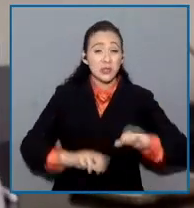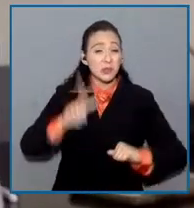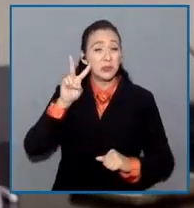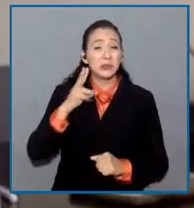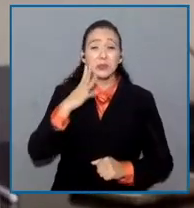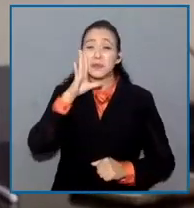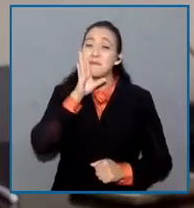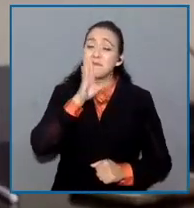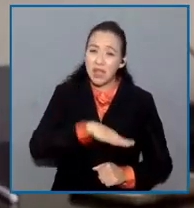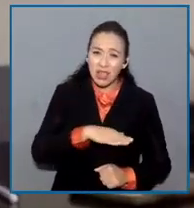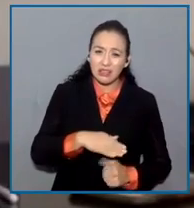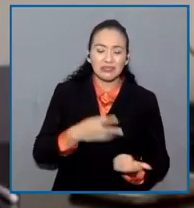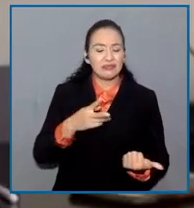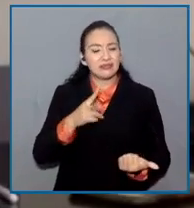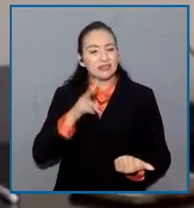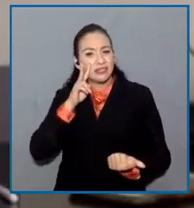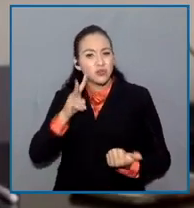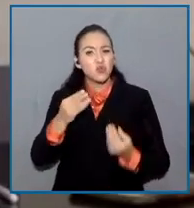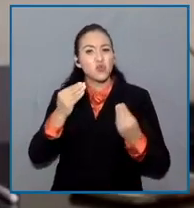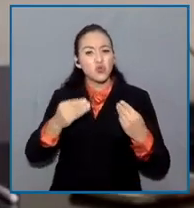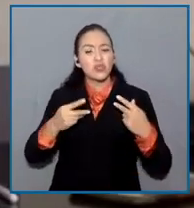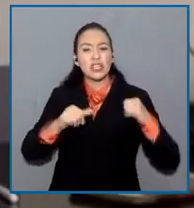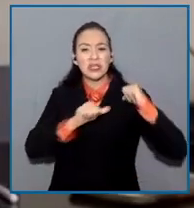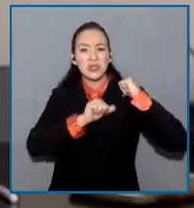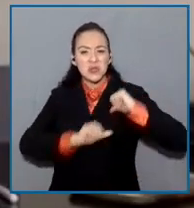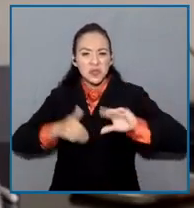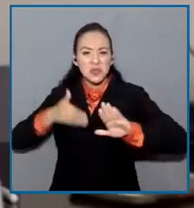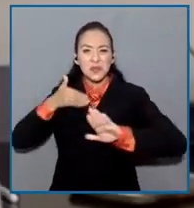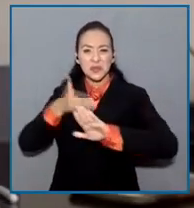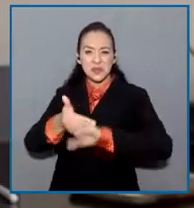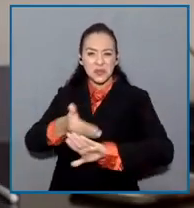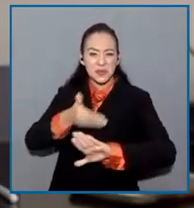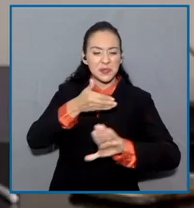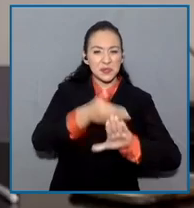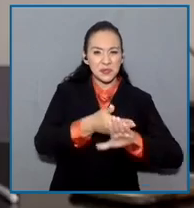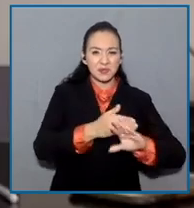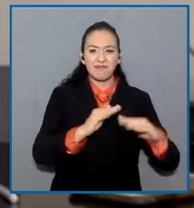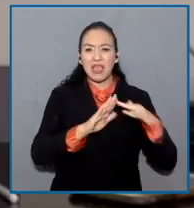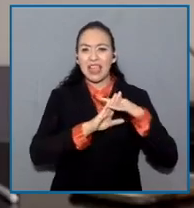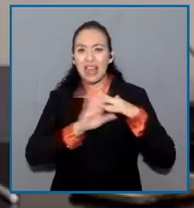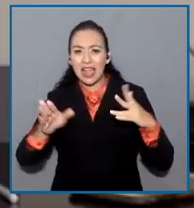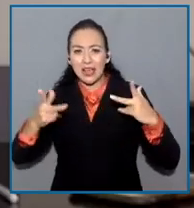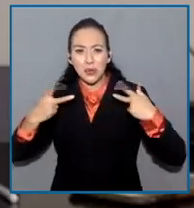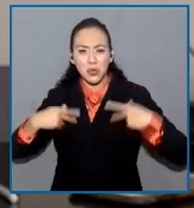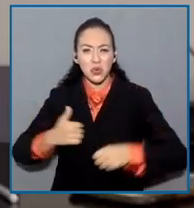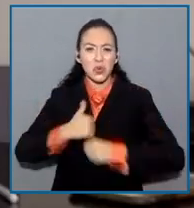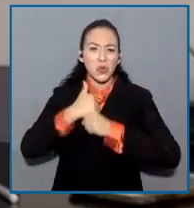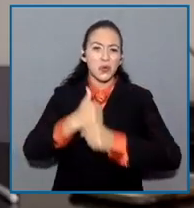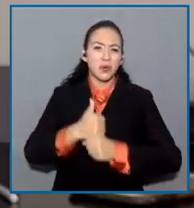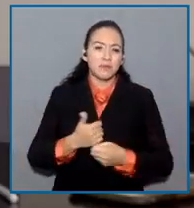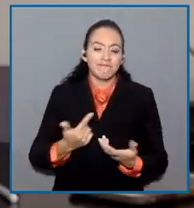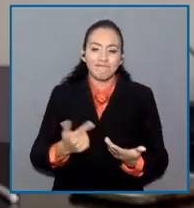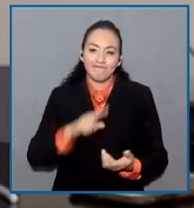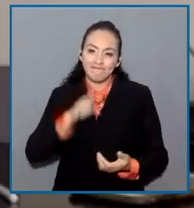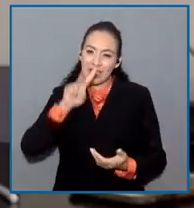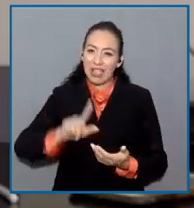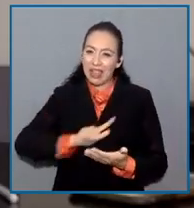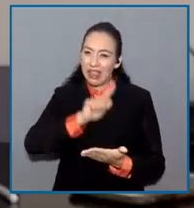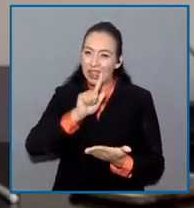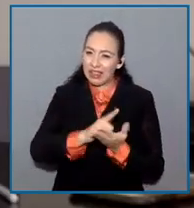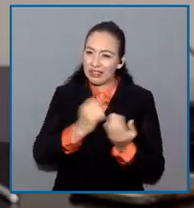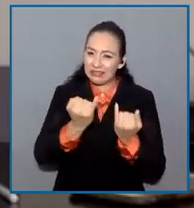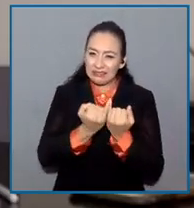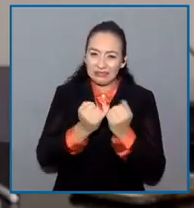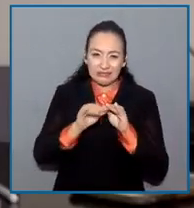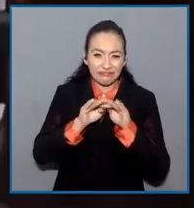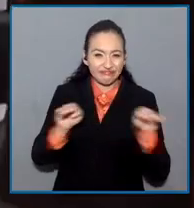cada vez más y el derecho como que no se aplica igual. Y es a veces muy triste y